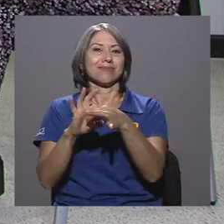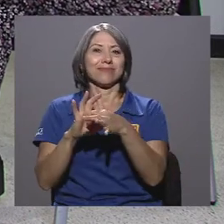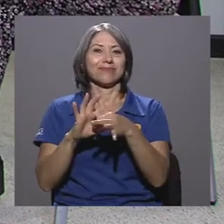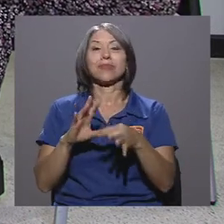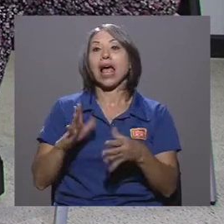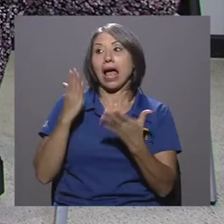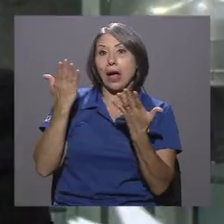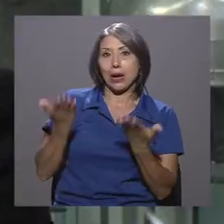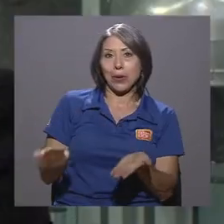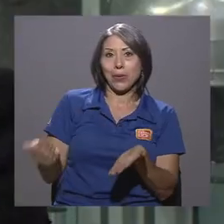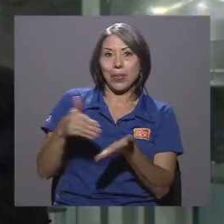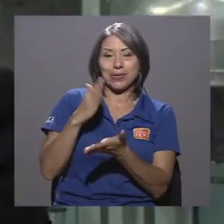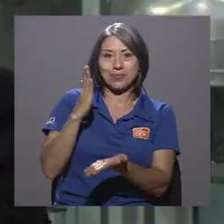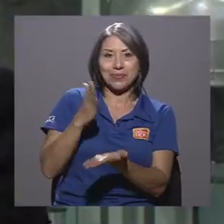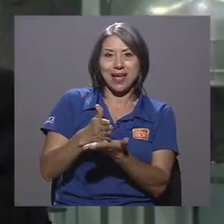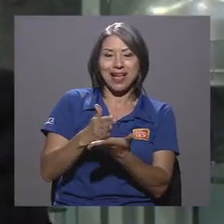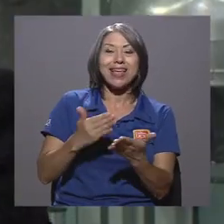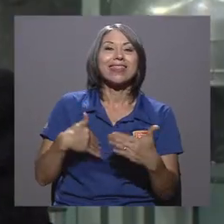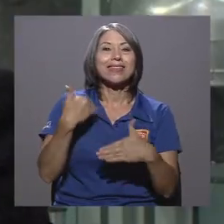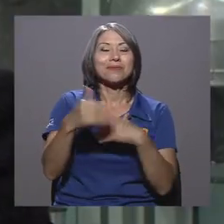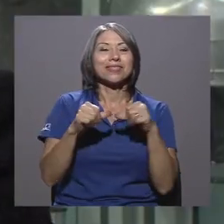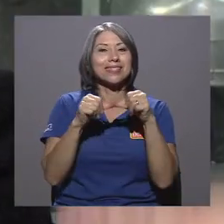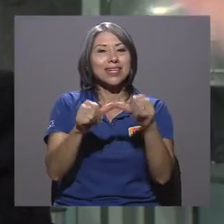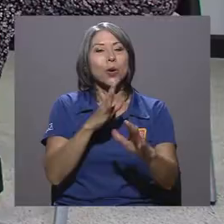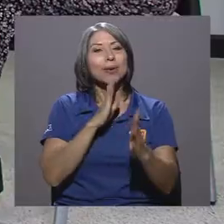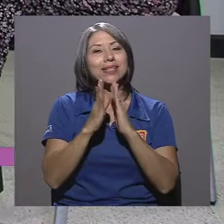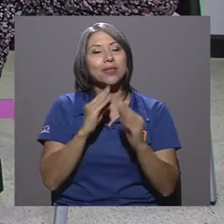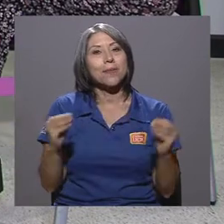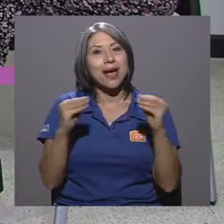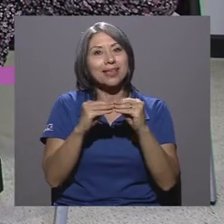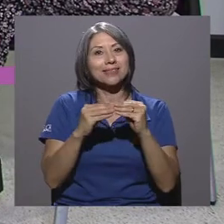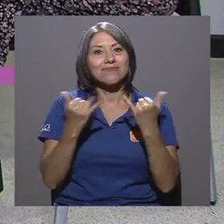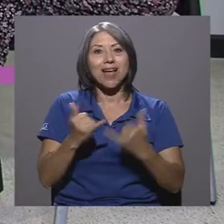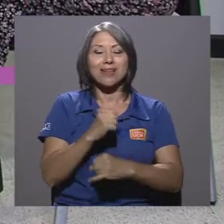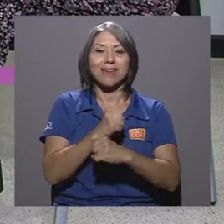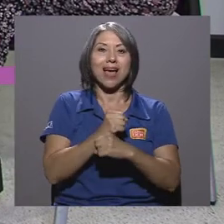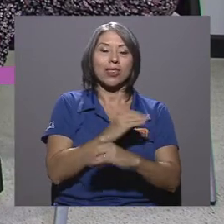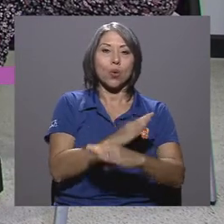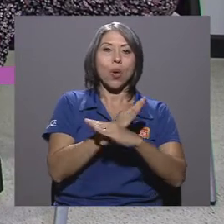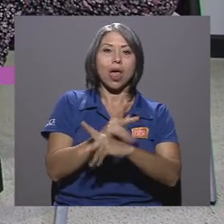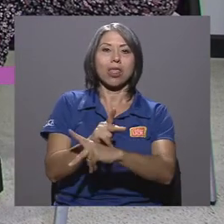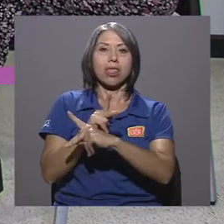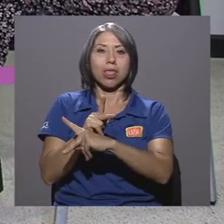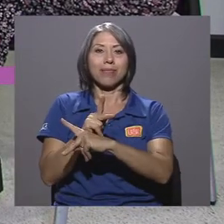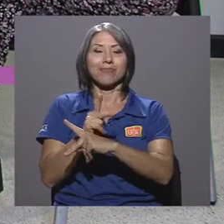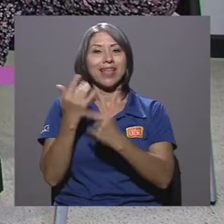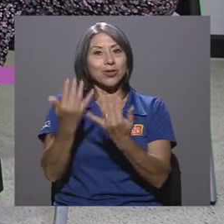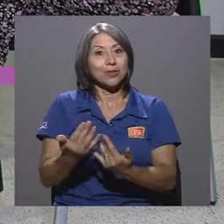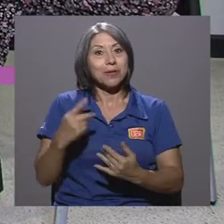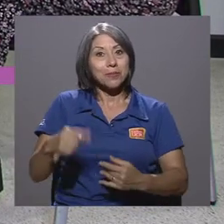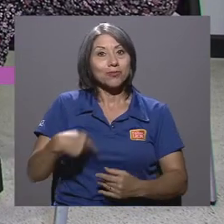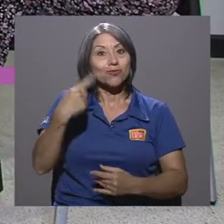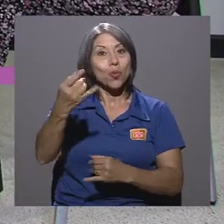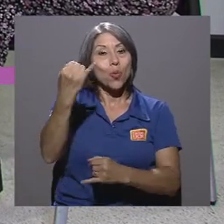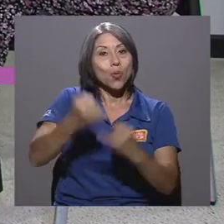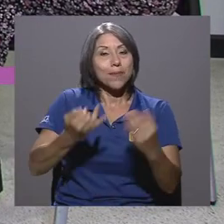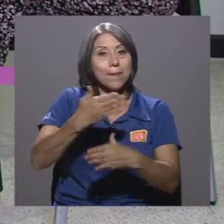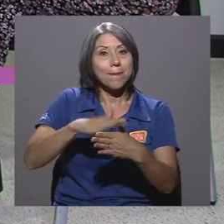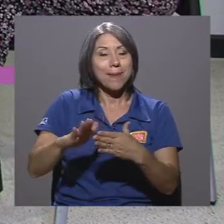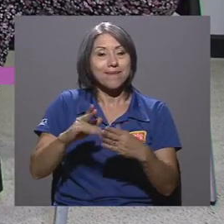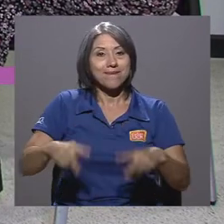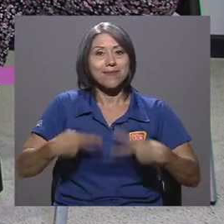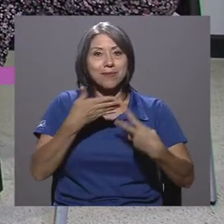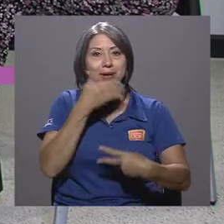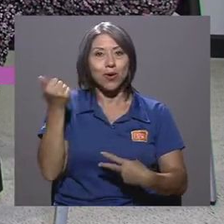una pausa nuevamente, vamos a seguir conversando más lo que se está trabajando de protección y de prevención. Los esperamos en nuestro último segmento en Vivir